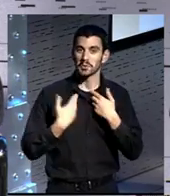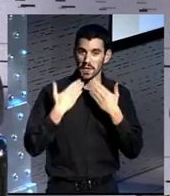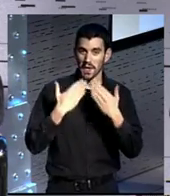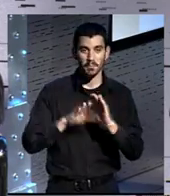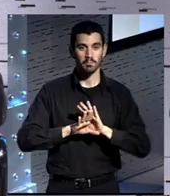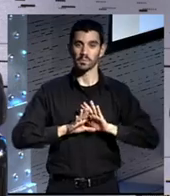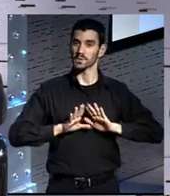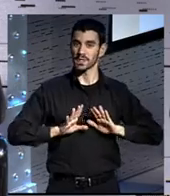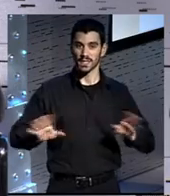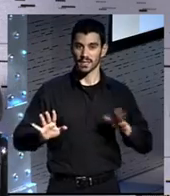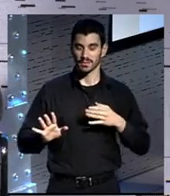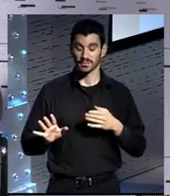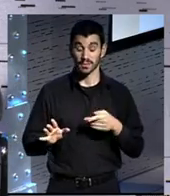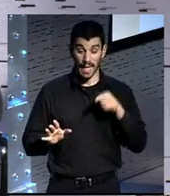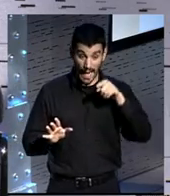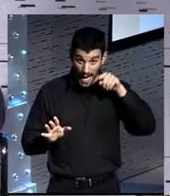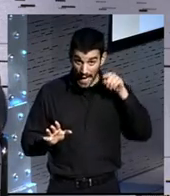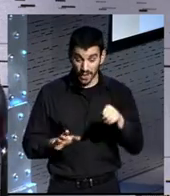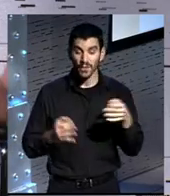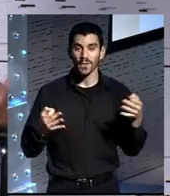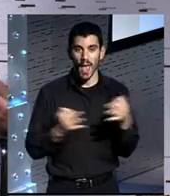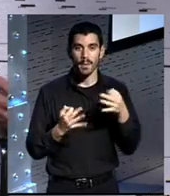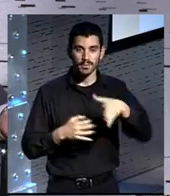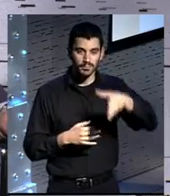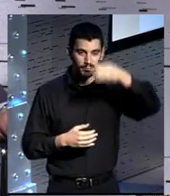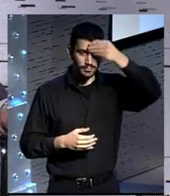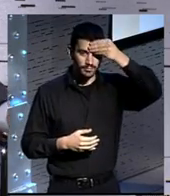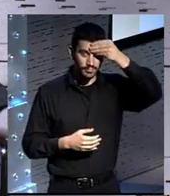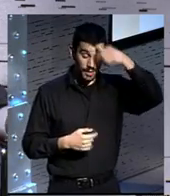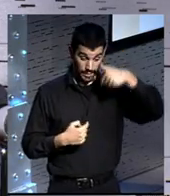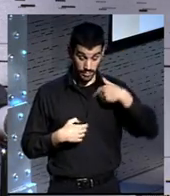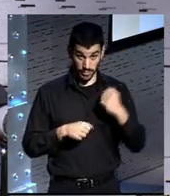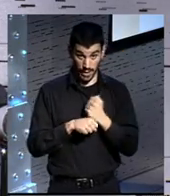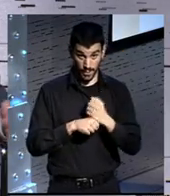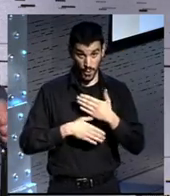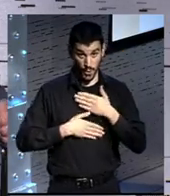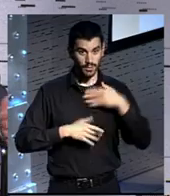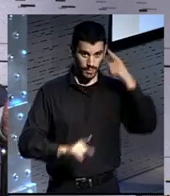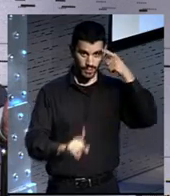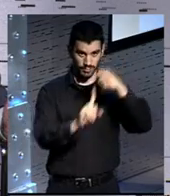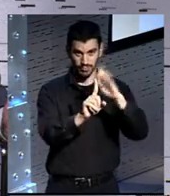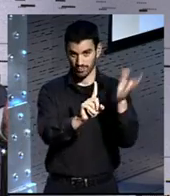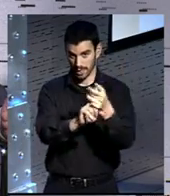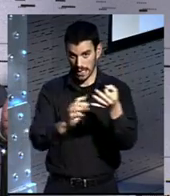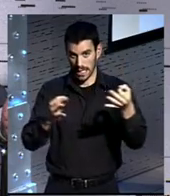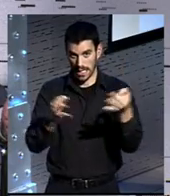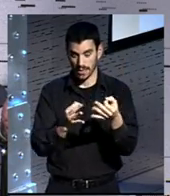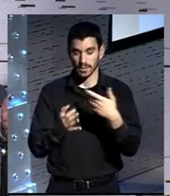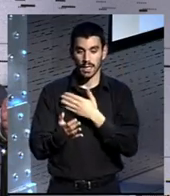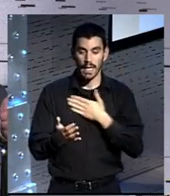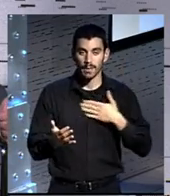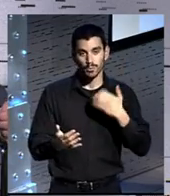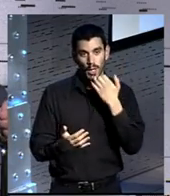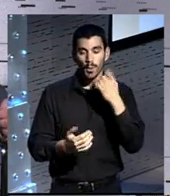que todo esto es lo que tenemos que entender y bueno, trabajamos en eso en nuestras iniciativas digitales. Estamos trabajando en las